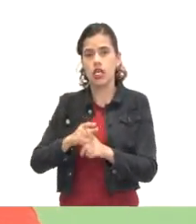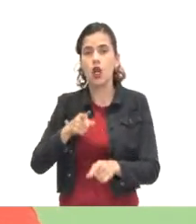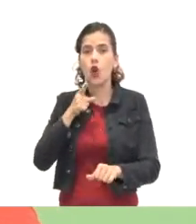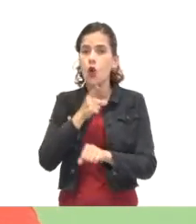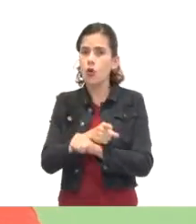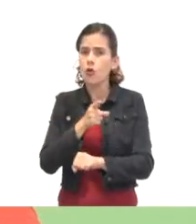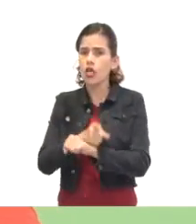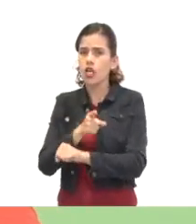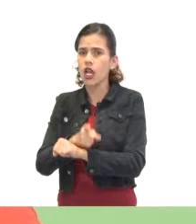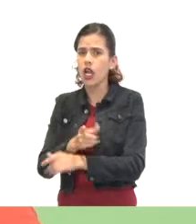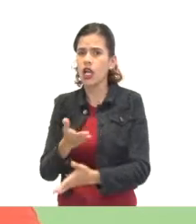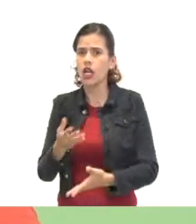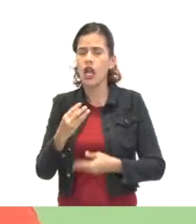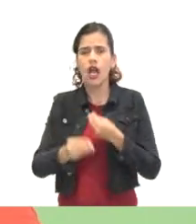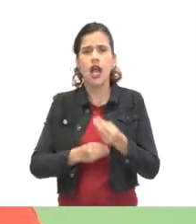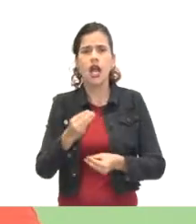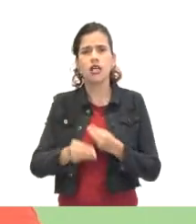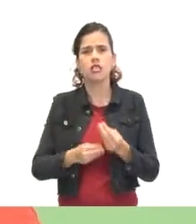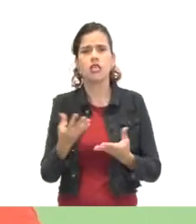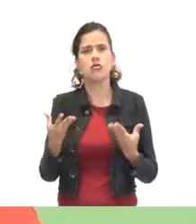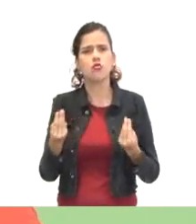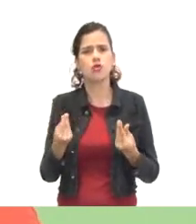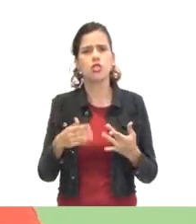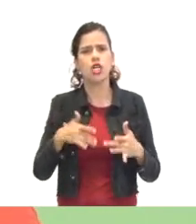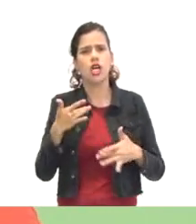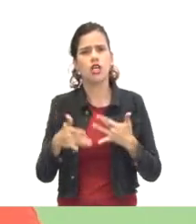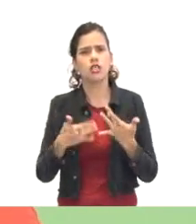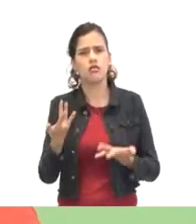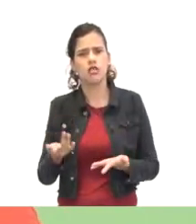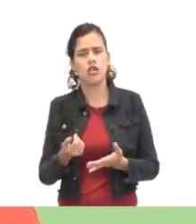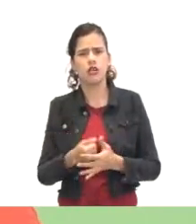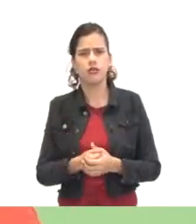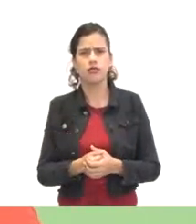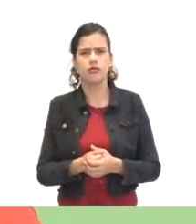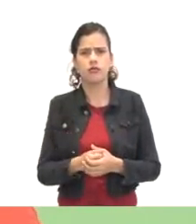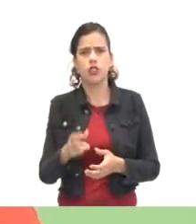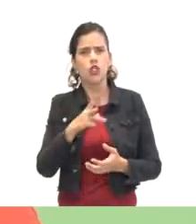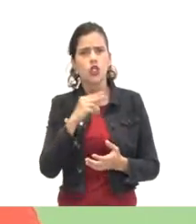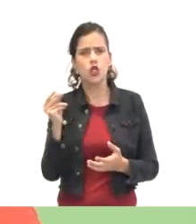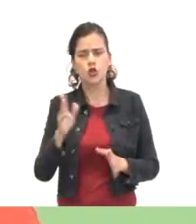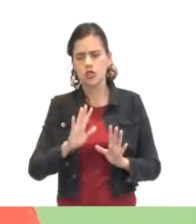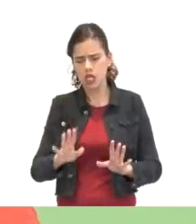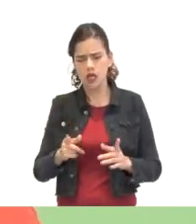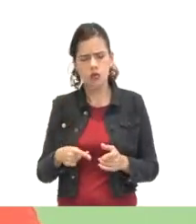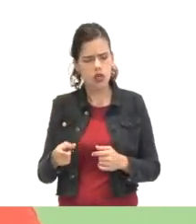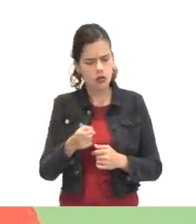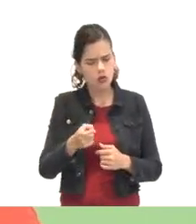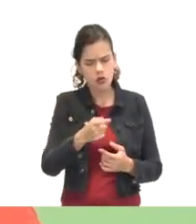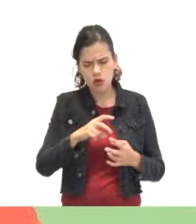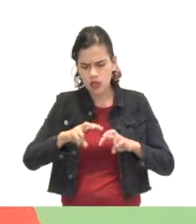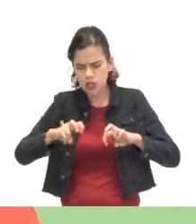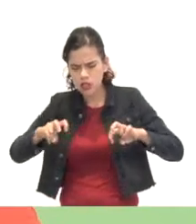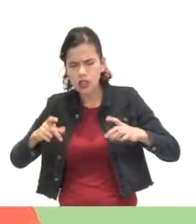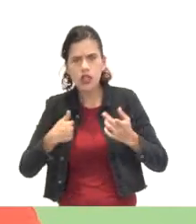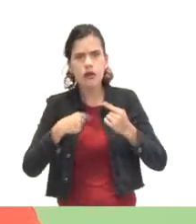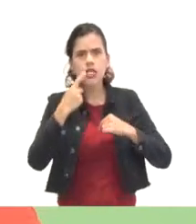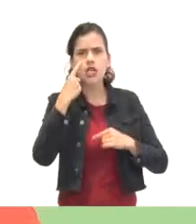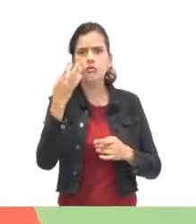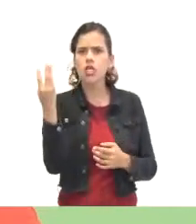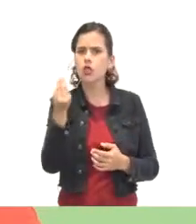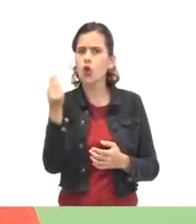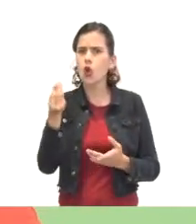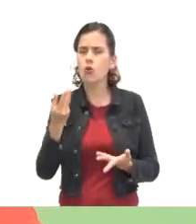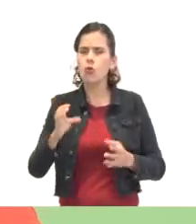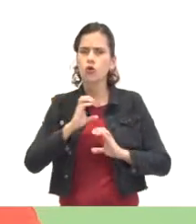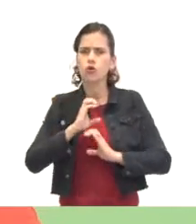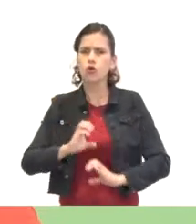niña o al niño a hacer muchas actividades a la vez. No, dejemos que exploren, que vayan viendo cómo es su